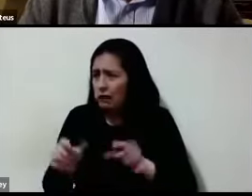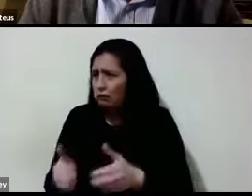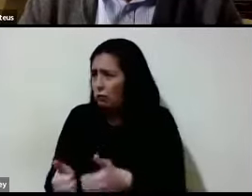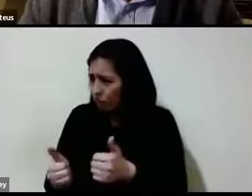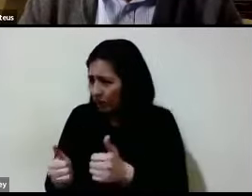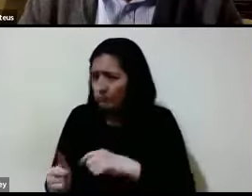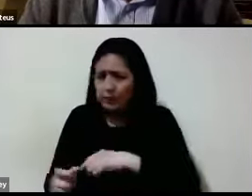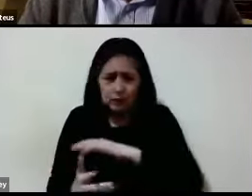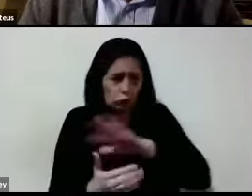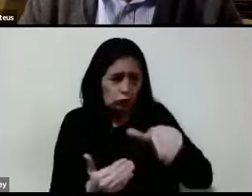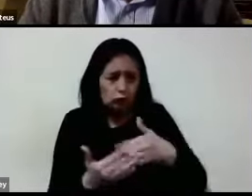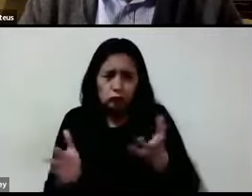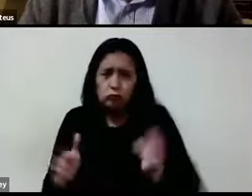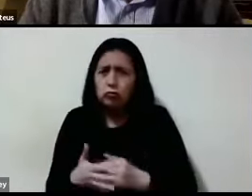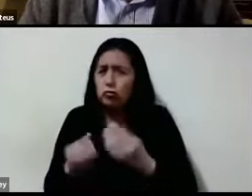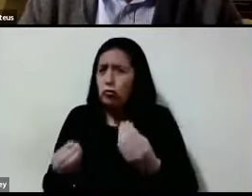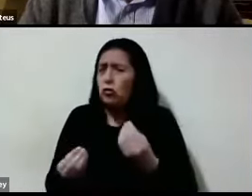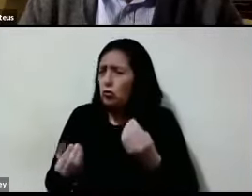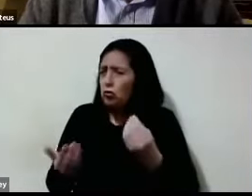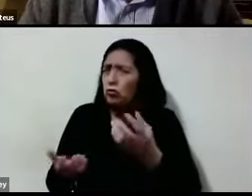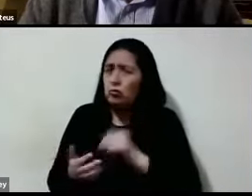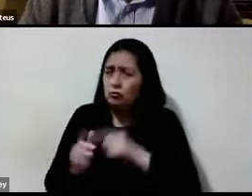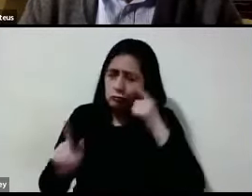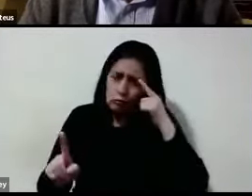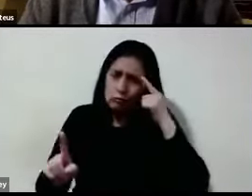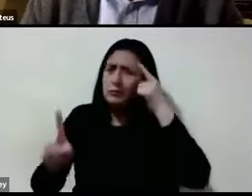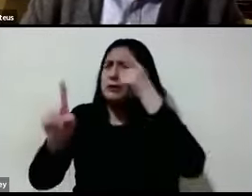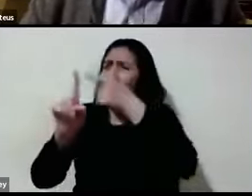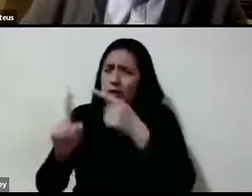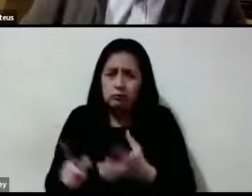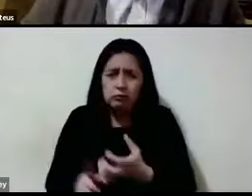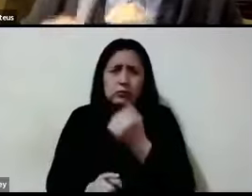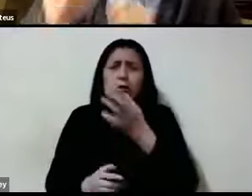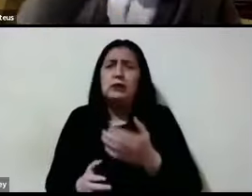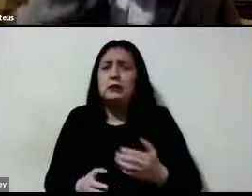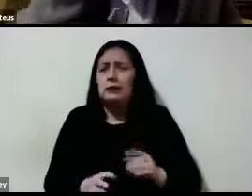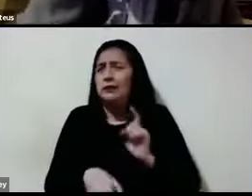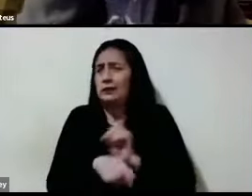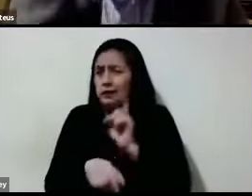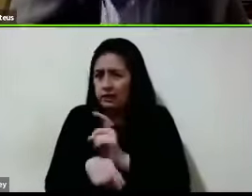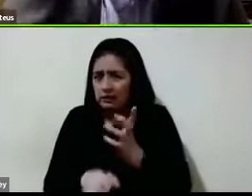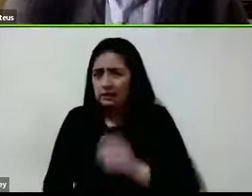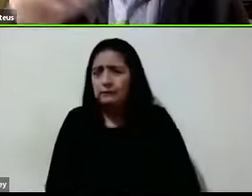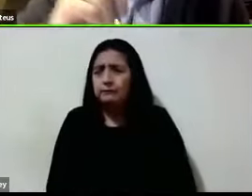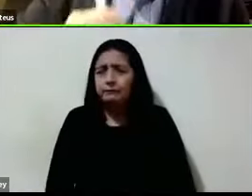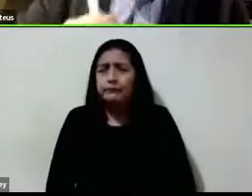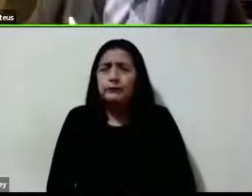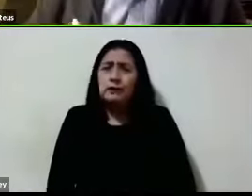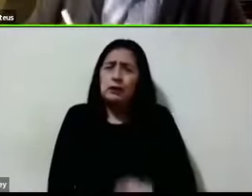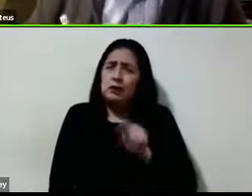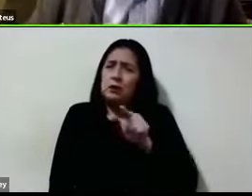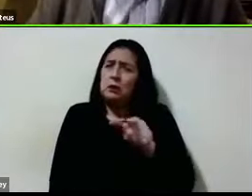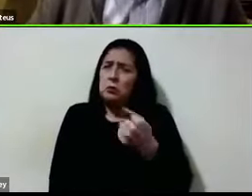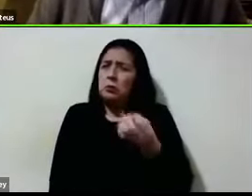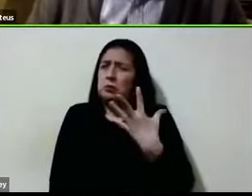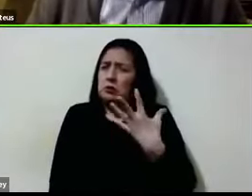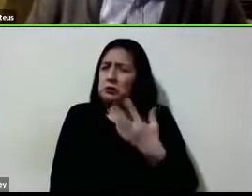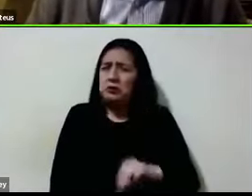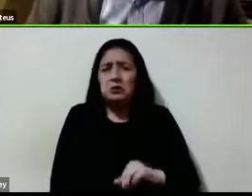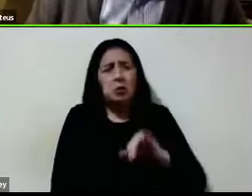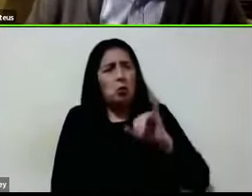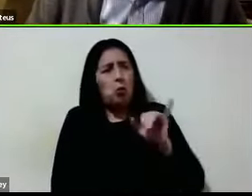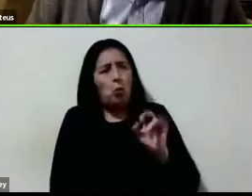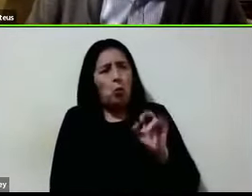común como máximo fin del proceso educativo. Ahora, tú dices una cosa, Juana, me parece